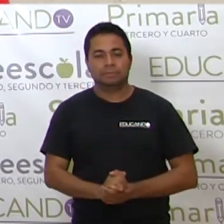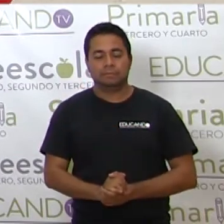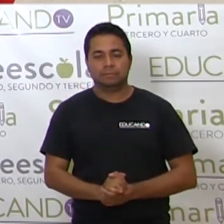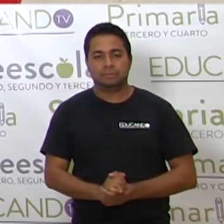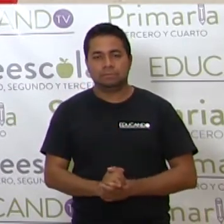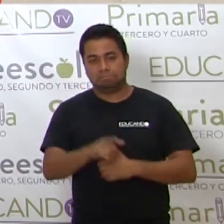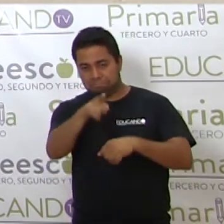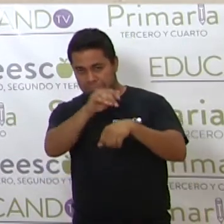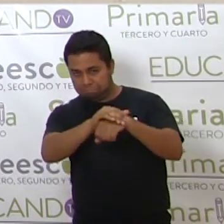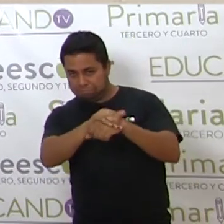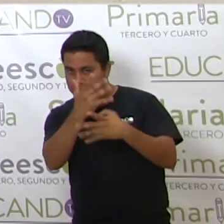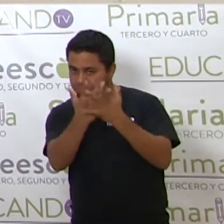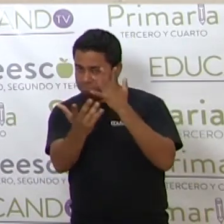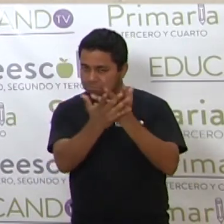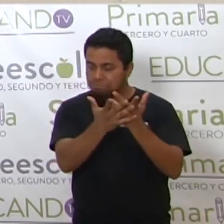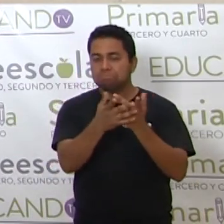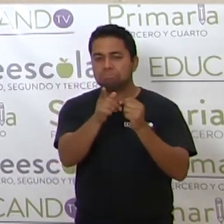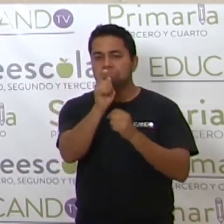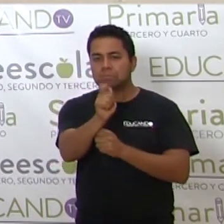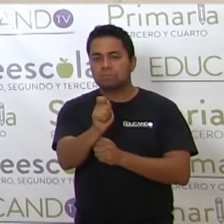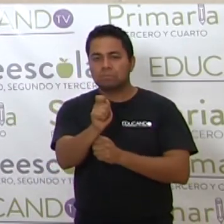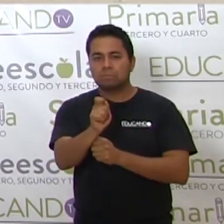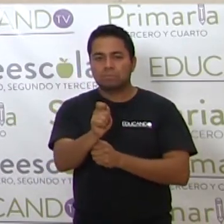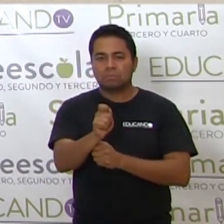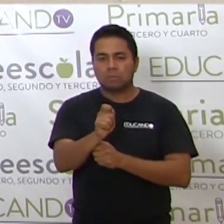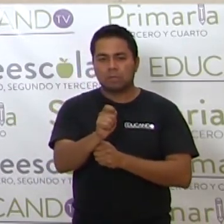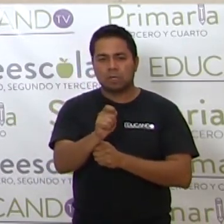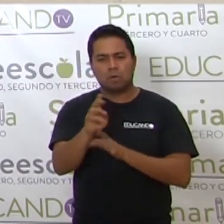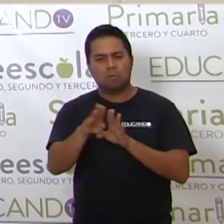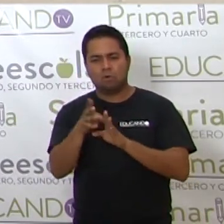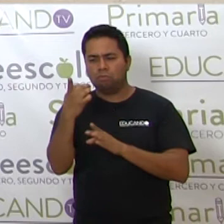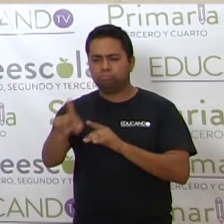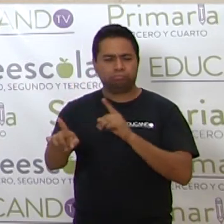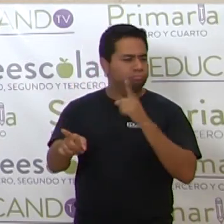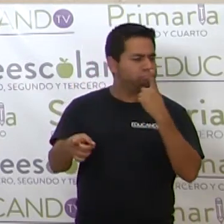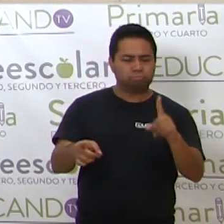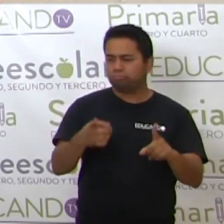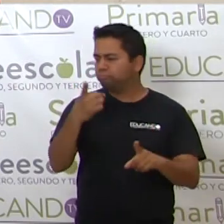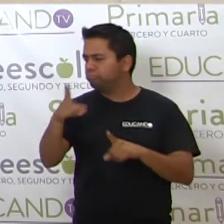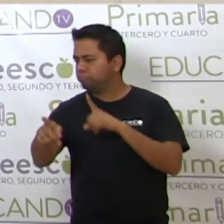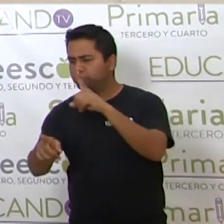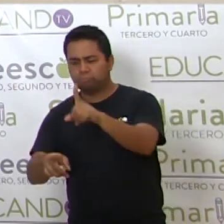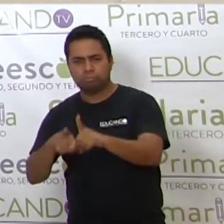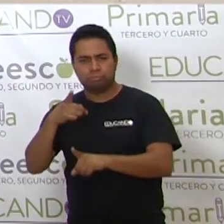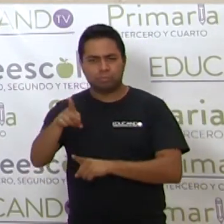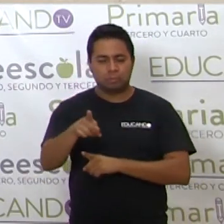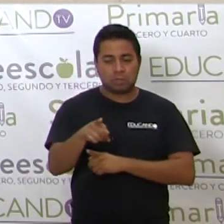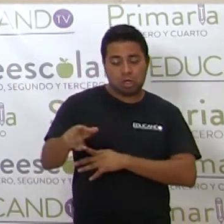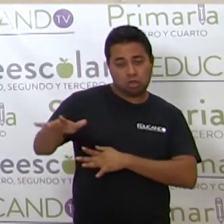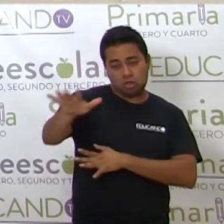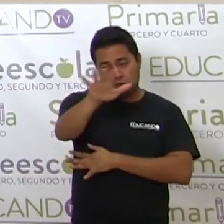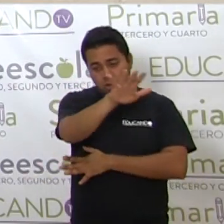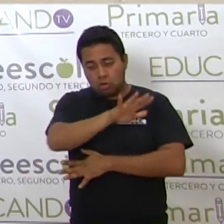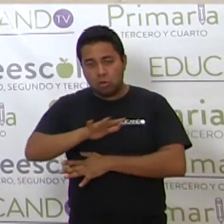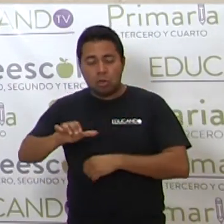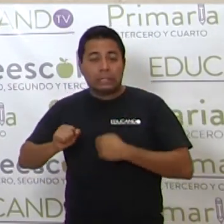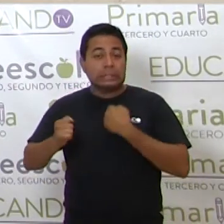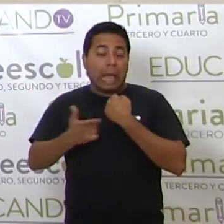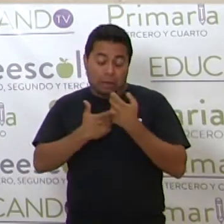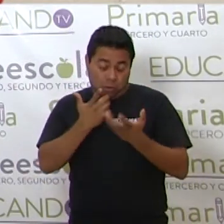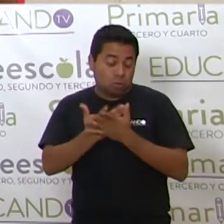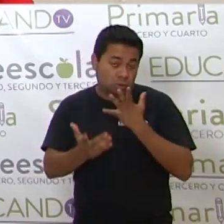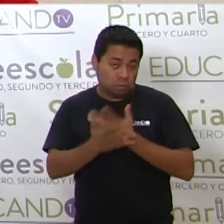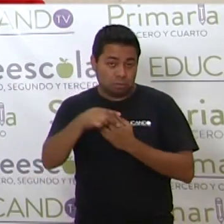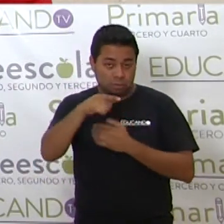milton tiene una acción en nuestro foro que es dirigir así es todos estamos haciendo una acción